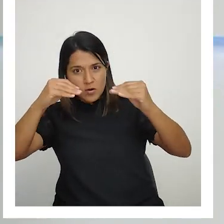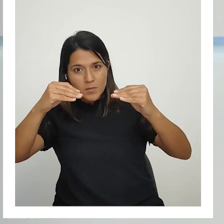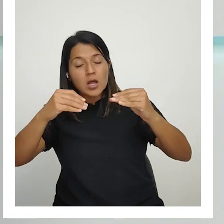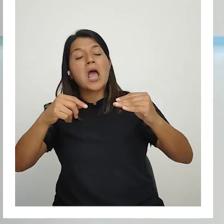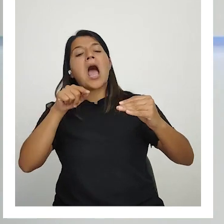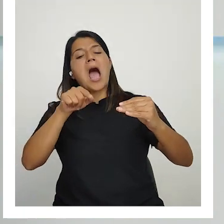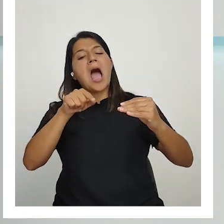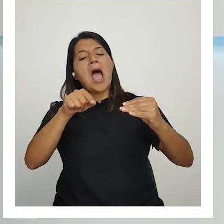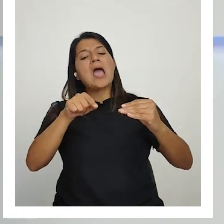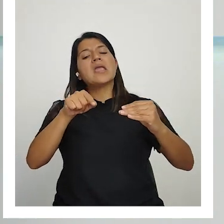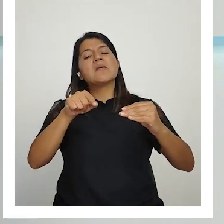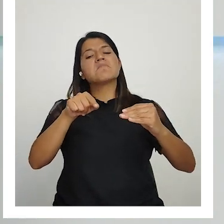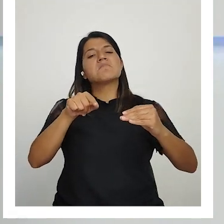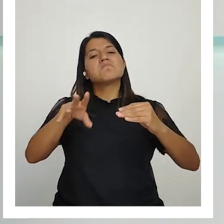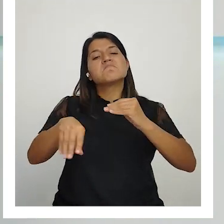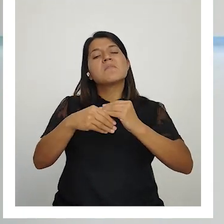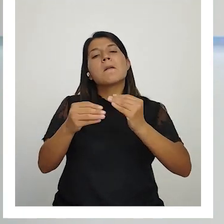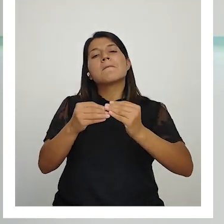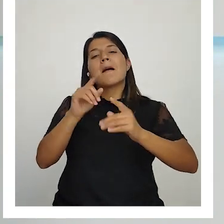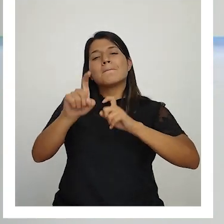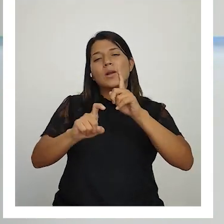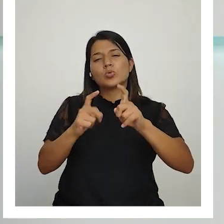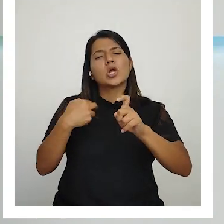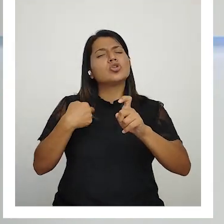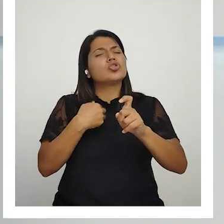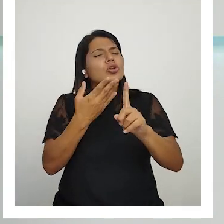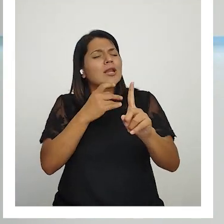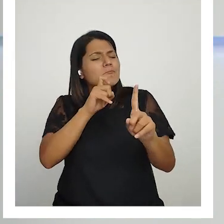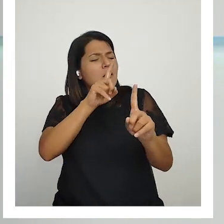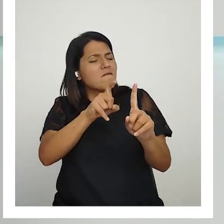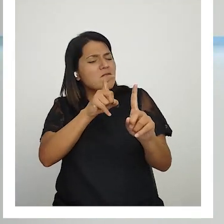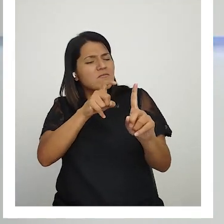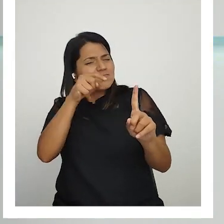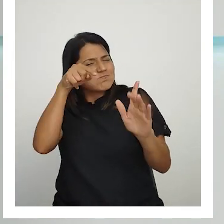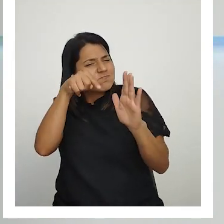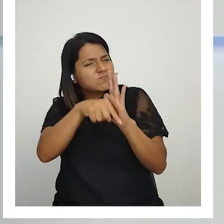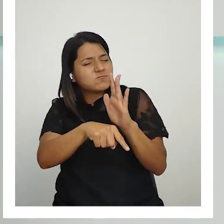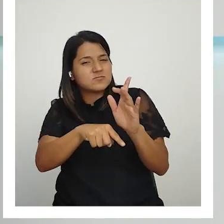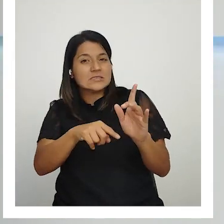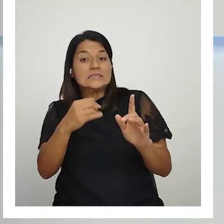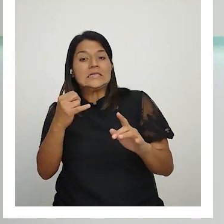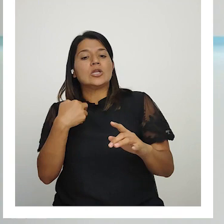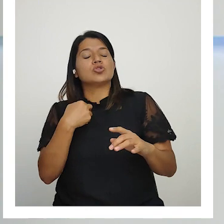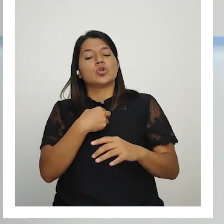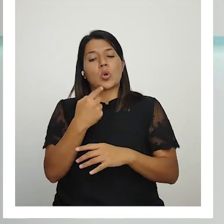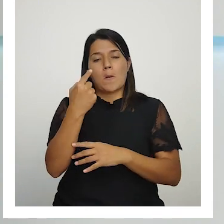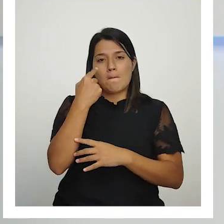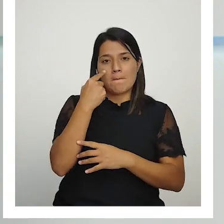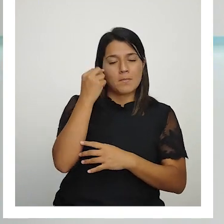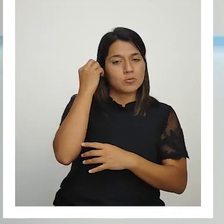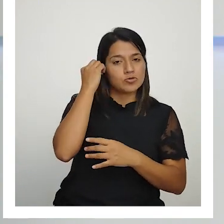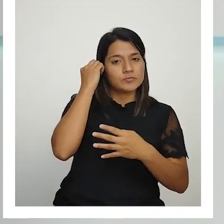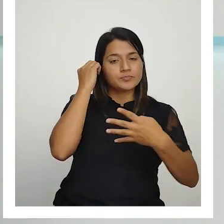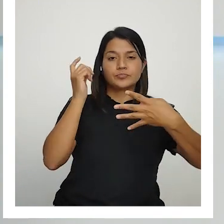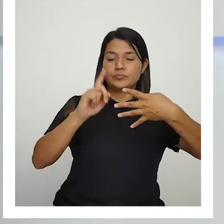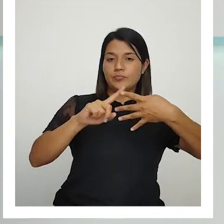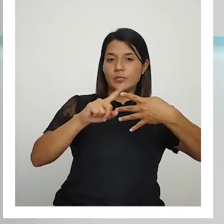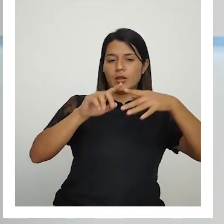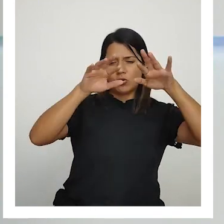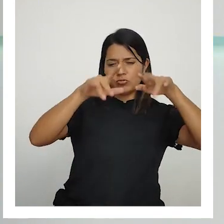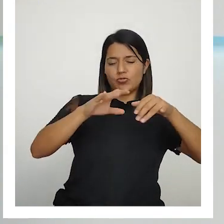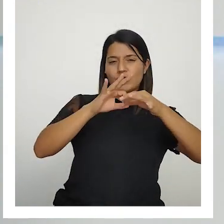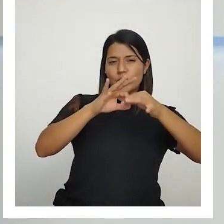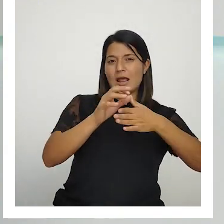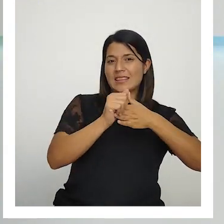lo que sí queremos hacer es ahondar precisamente en ellos. Entonces, si vemos un ensayo de liderazgo e influencia, que como te comentaba es el primer